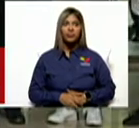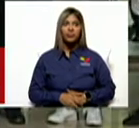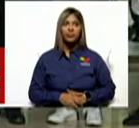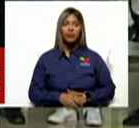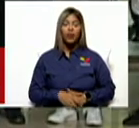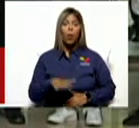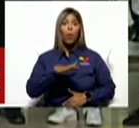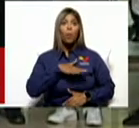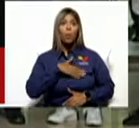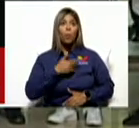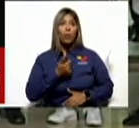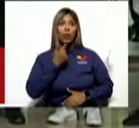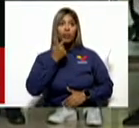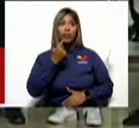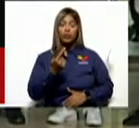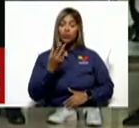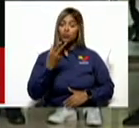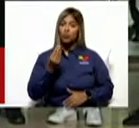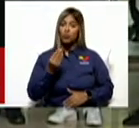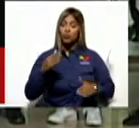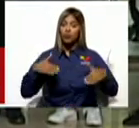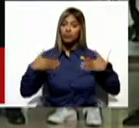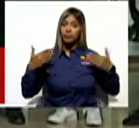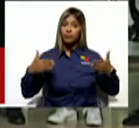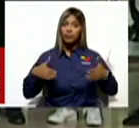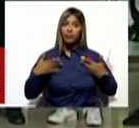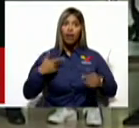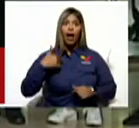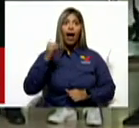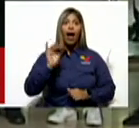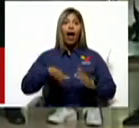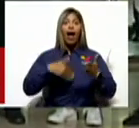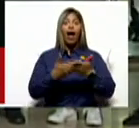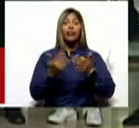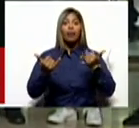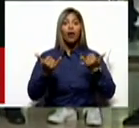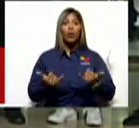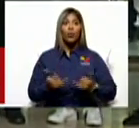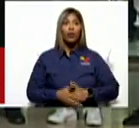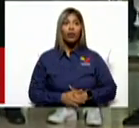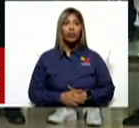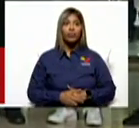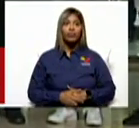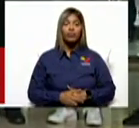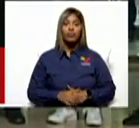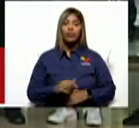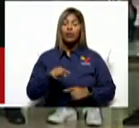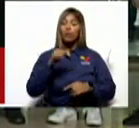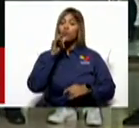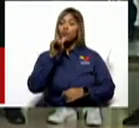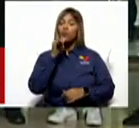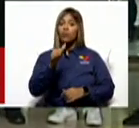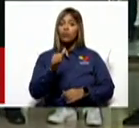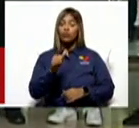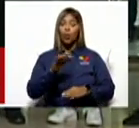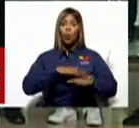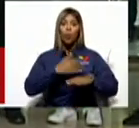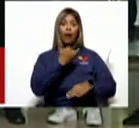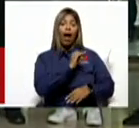Y podemos decir con mucha satisfacción que tenemos hasta este momento, que es el dato, porque